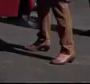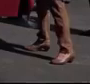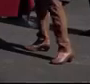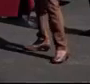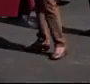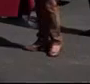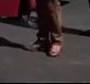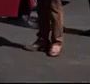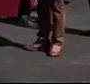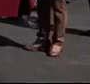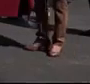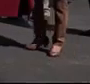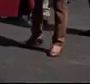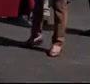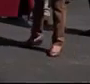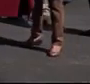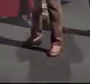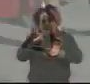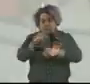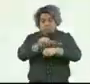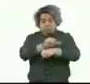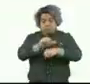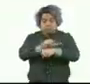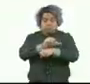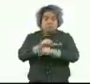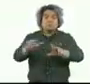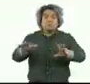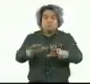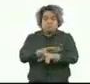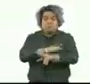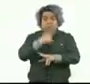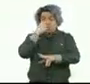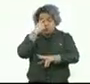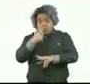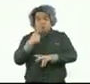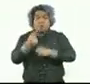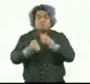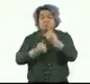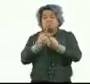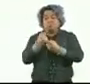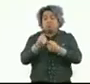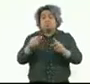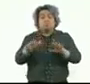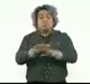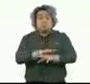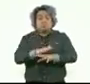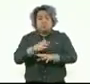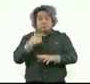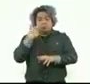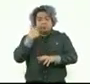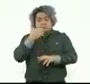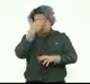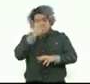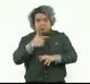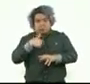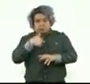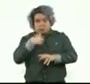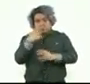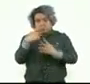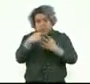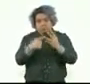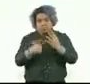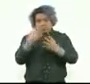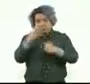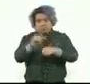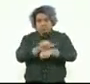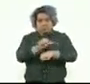INSABI para sustituir 4 de las unidades que ya tenemos funcionando